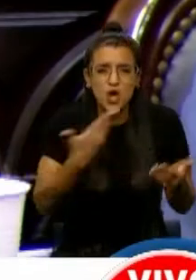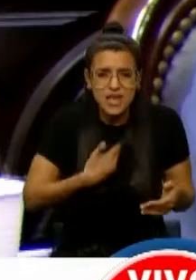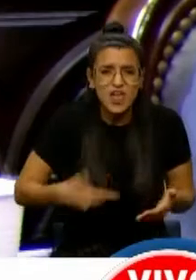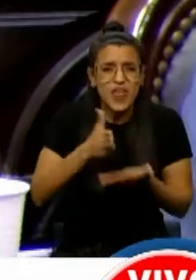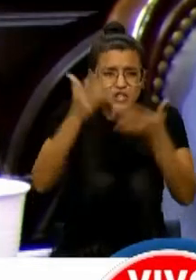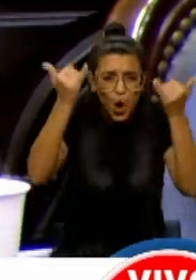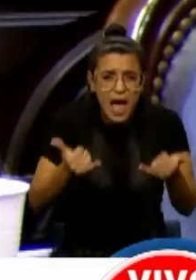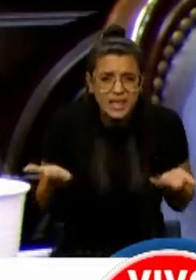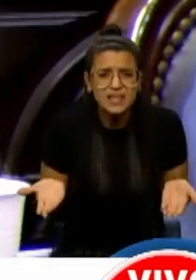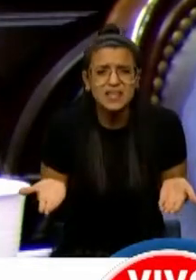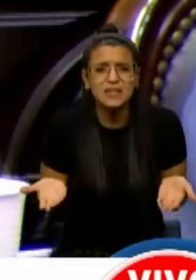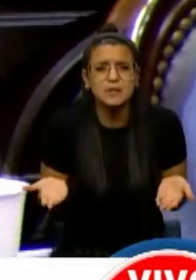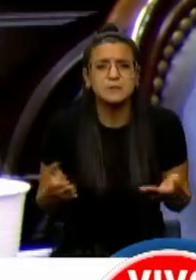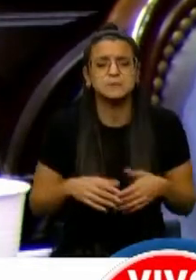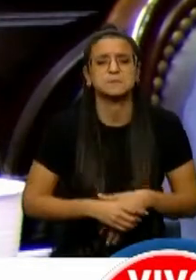Estado.